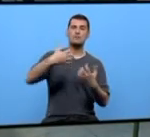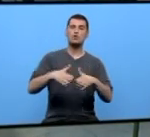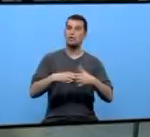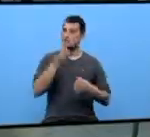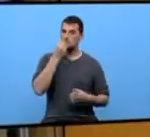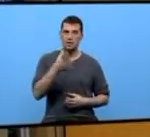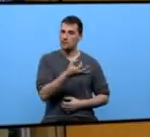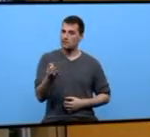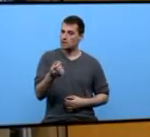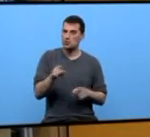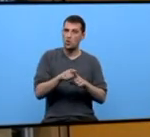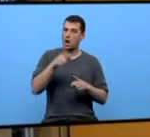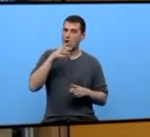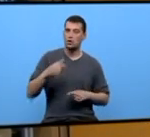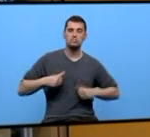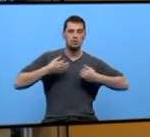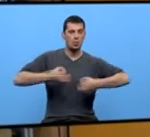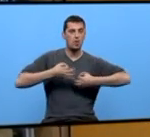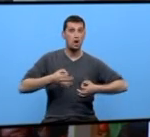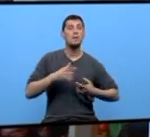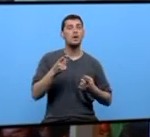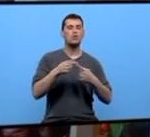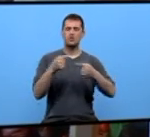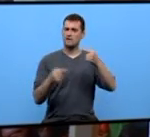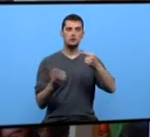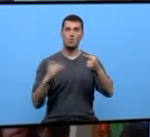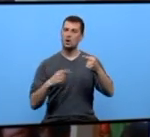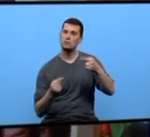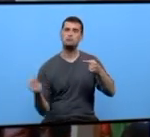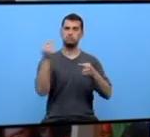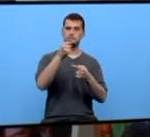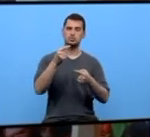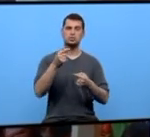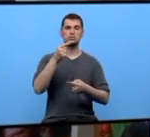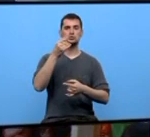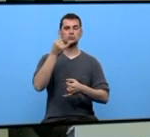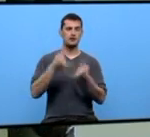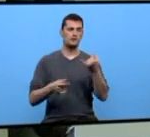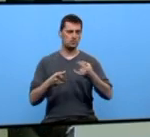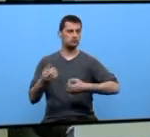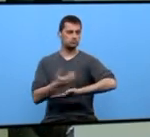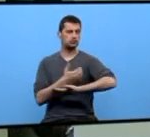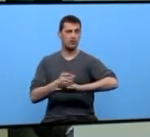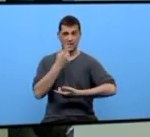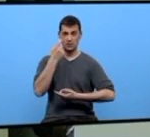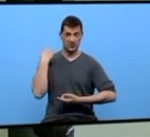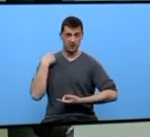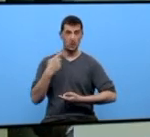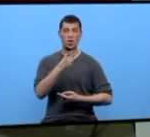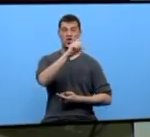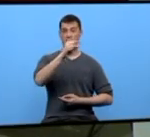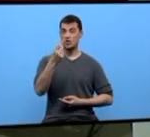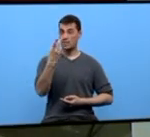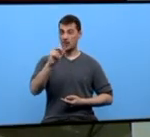perfectamente tal e como está, senón que ademais é rendible. O ano pasado ingresáronse en concepto de premios e proxectos 120.000 euros